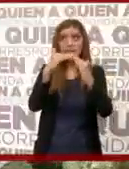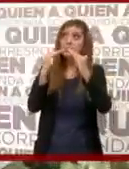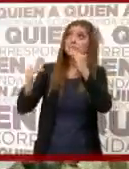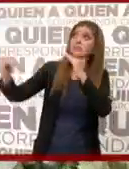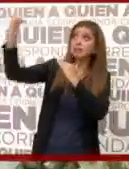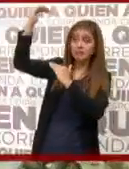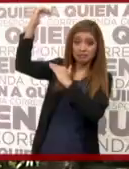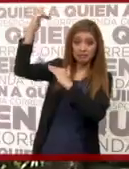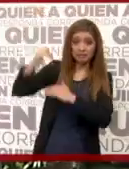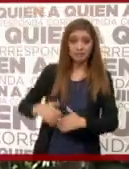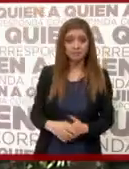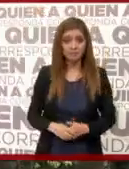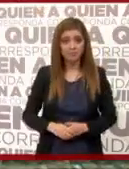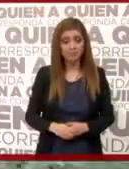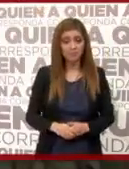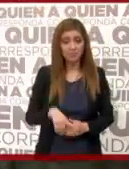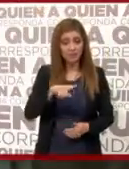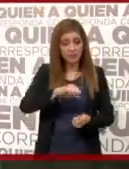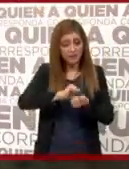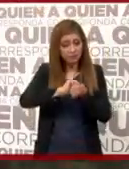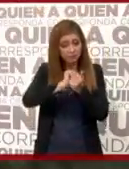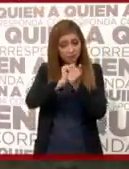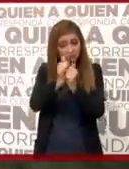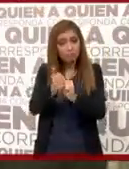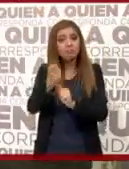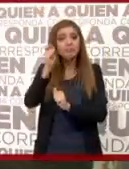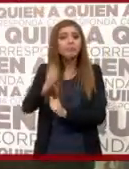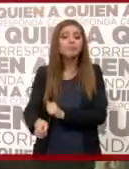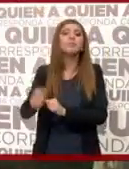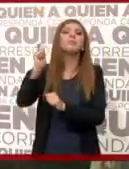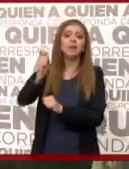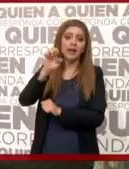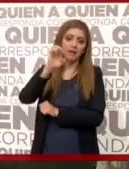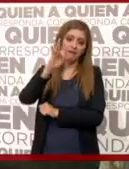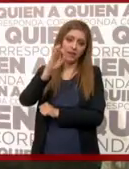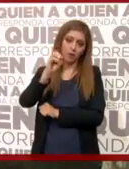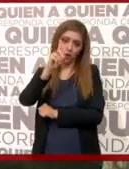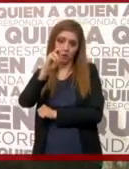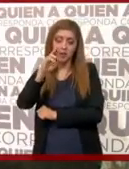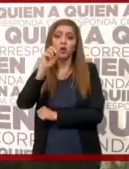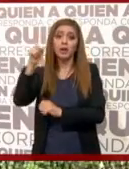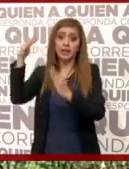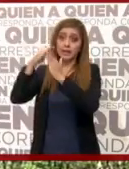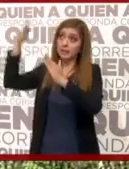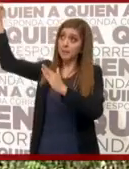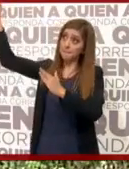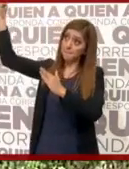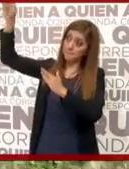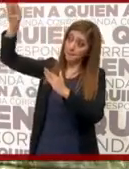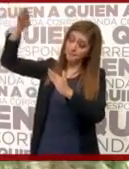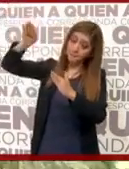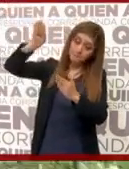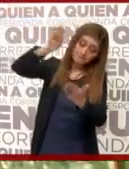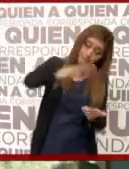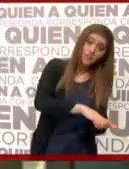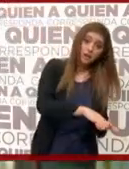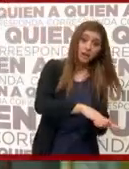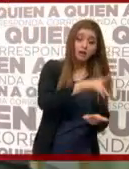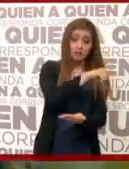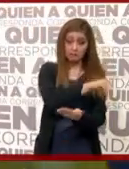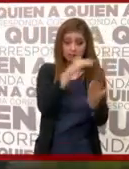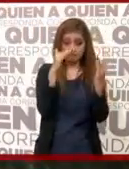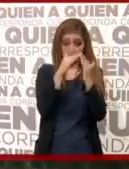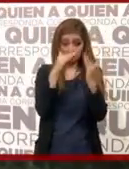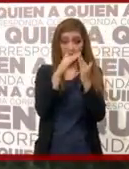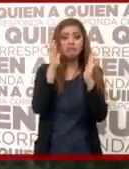alta. Explica que podría desencadenarse un efecto dominó, es decir, que las casas de arriba caigan sobre las de abajo. Por el momento, una vivienda